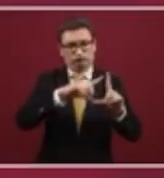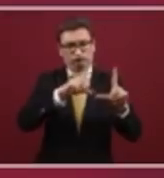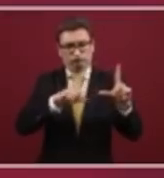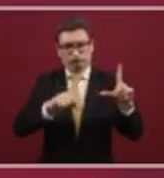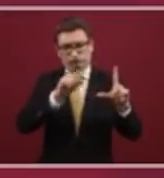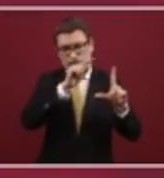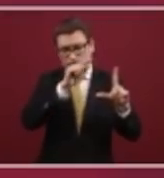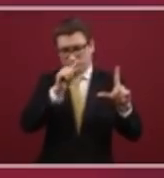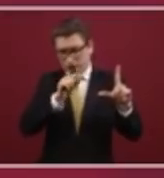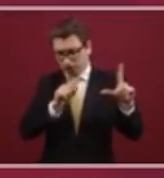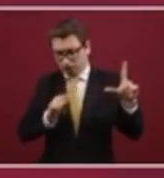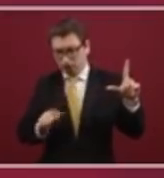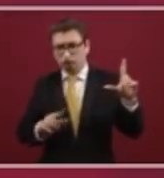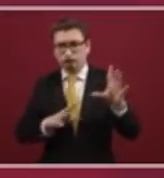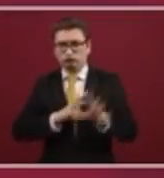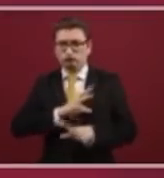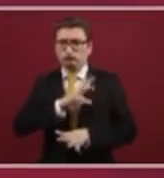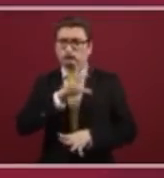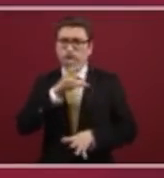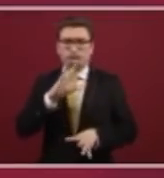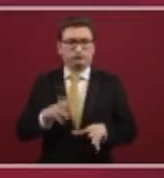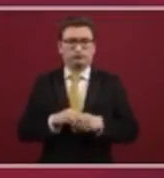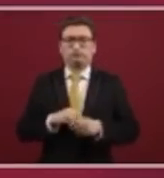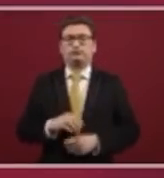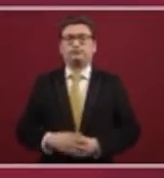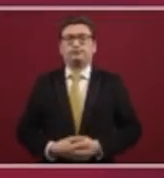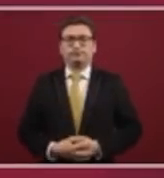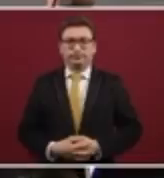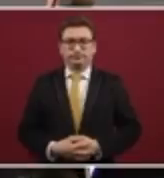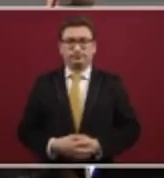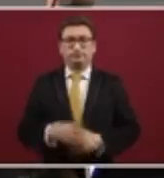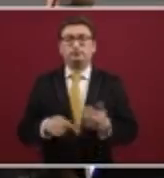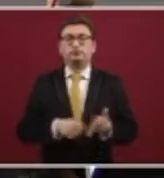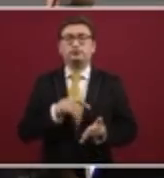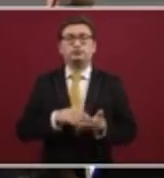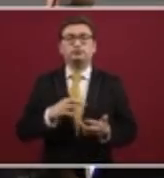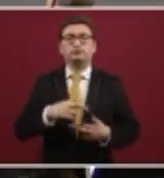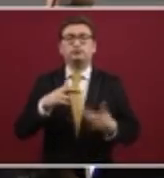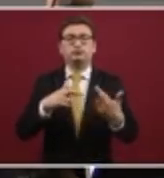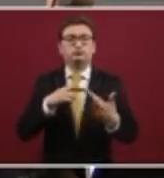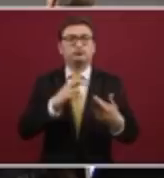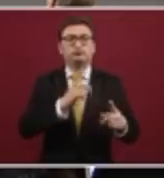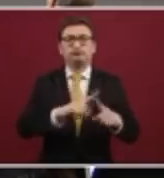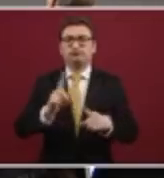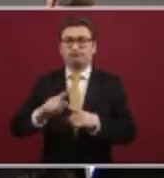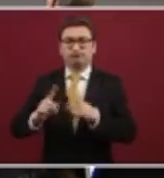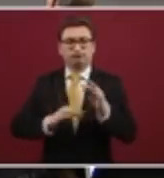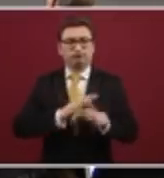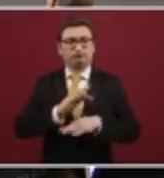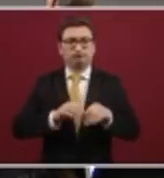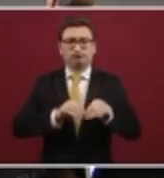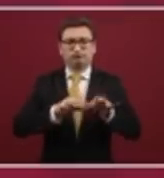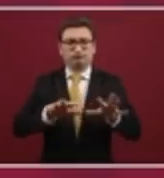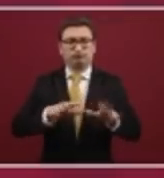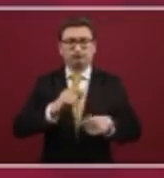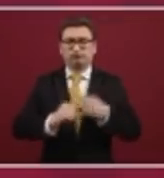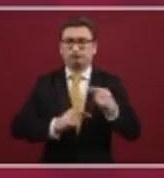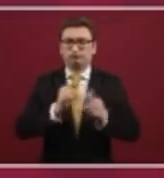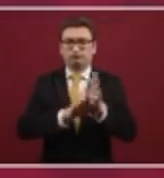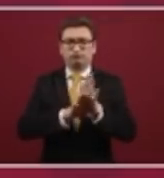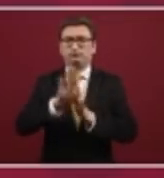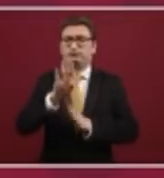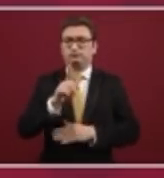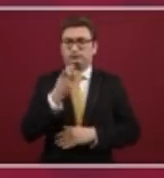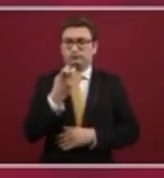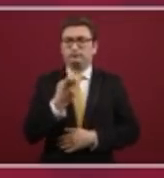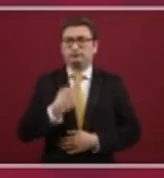que el crecimiento llegue a todas las regiones del país. Respecto a la caída en la generación de empleos en el mes